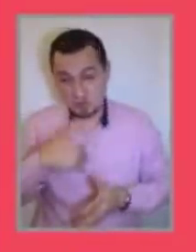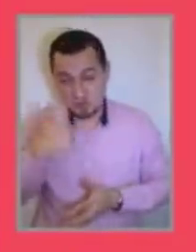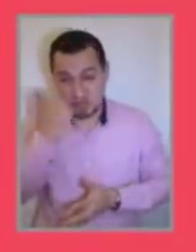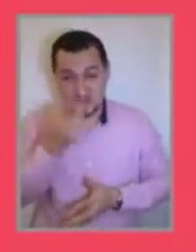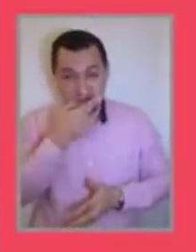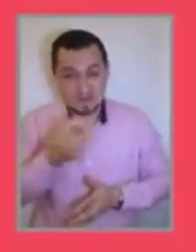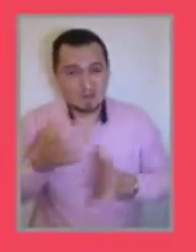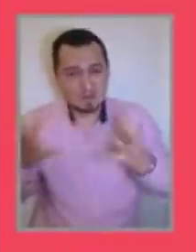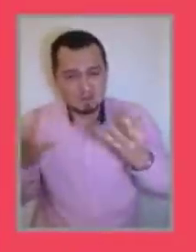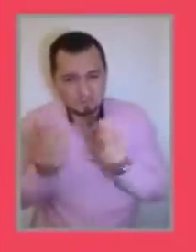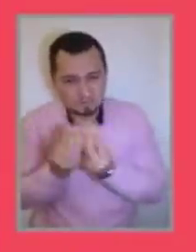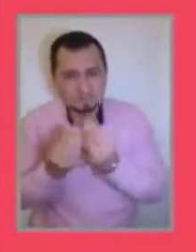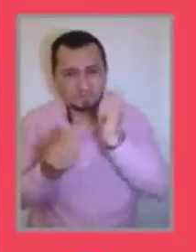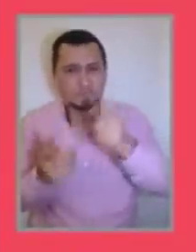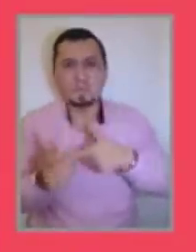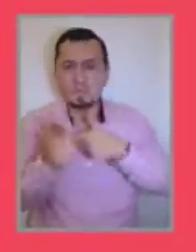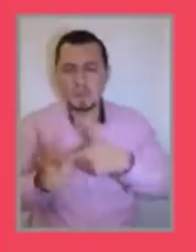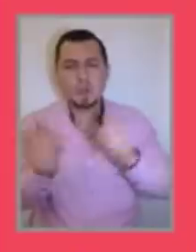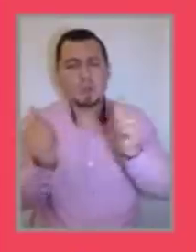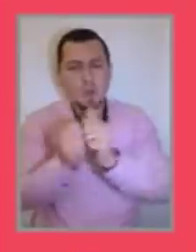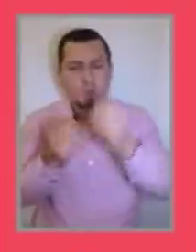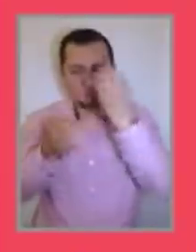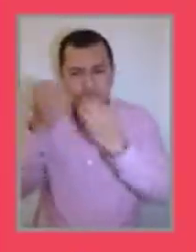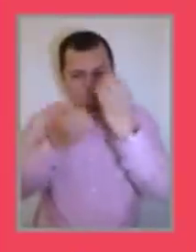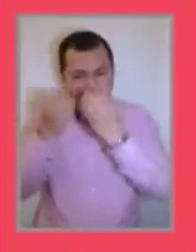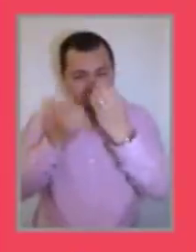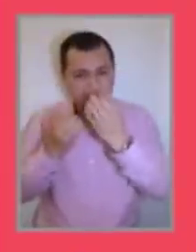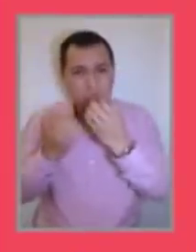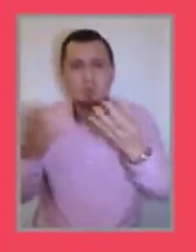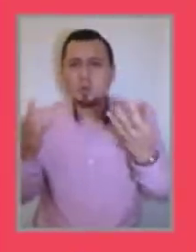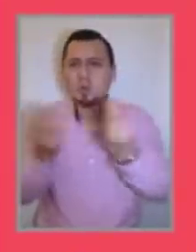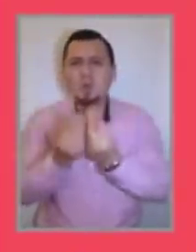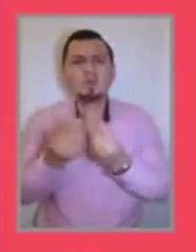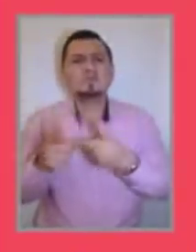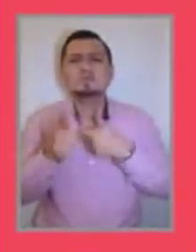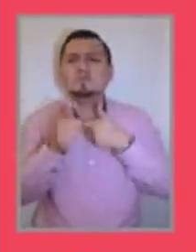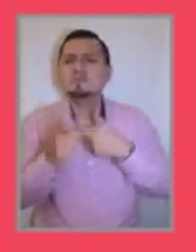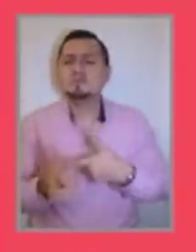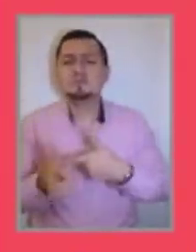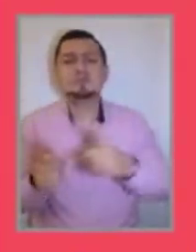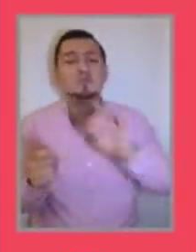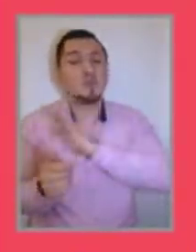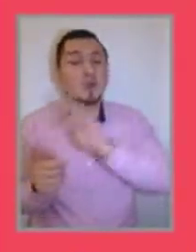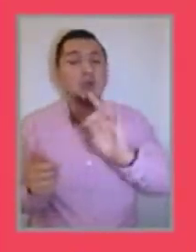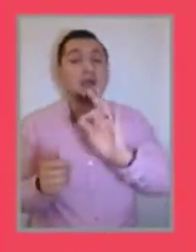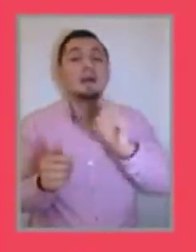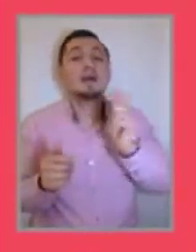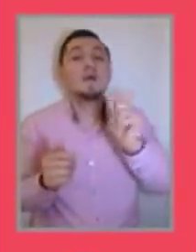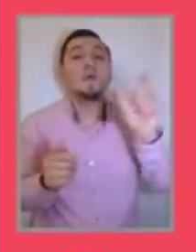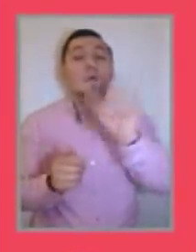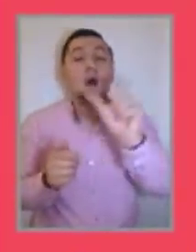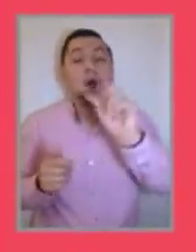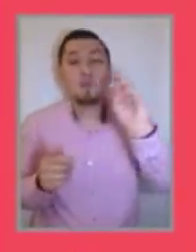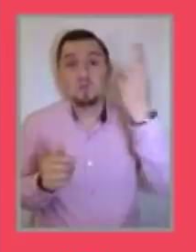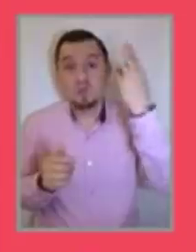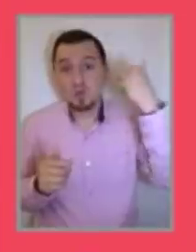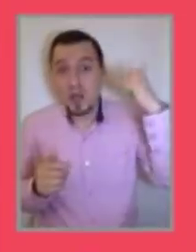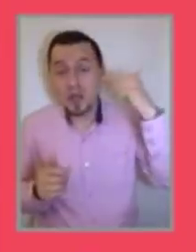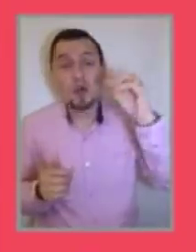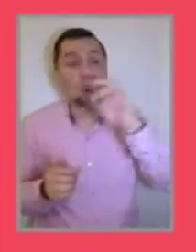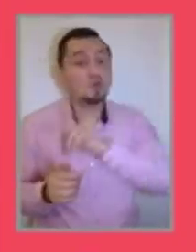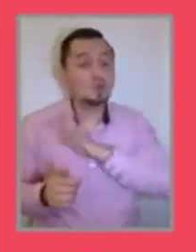en total sintonía y se van a homologar los criterios. Lo único pues que nos detiene para dar esos pasos pues es el tema de que ni la UDG, ni nosotros, ni